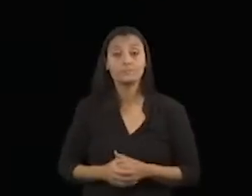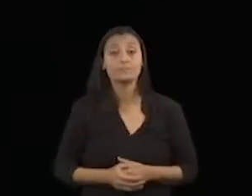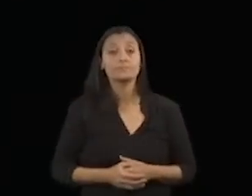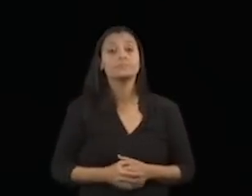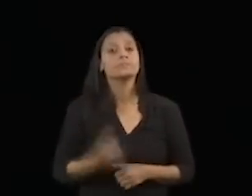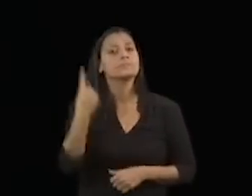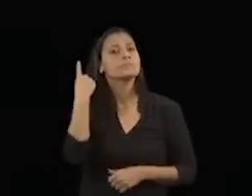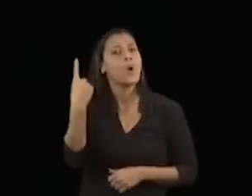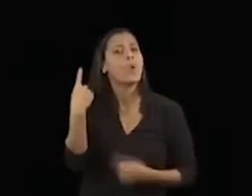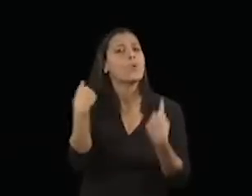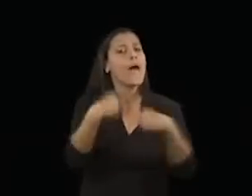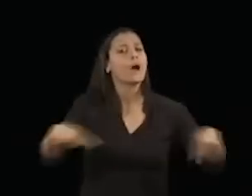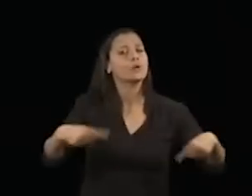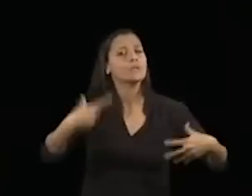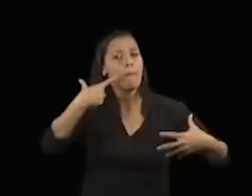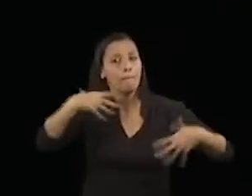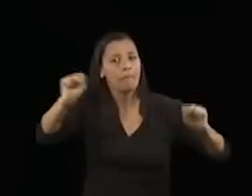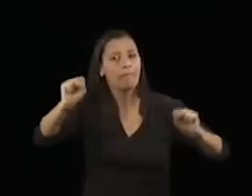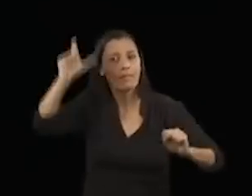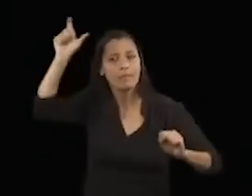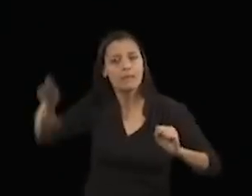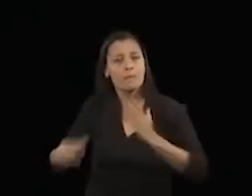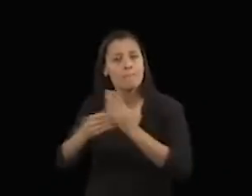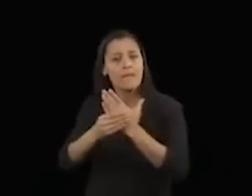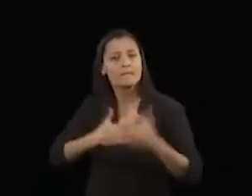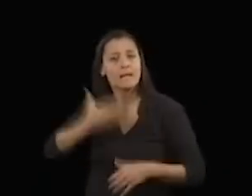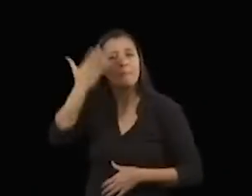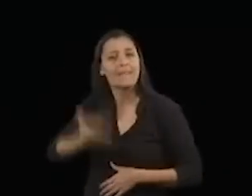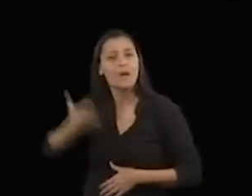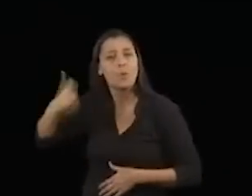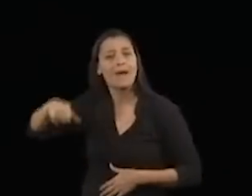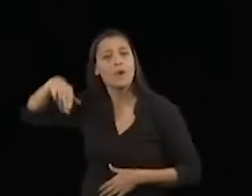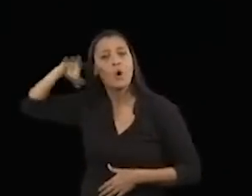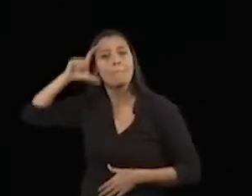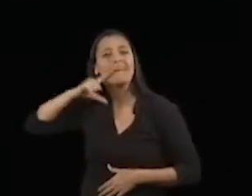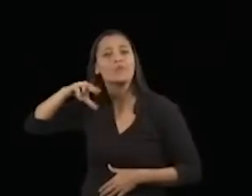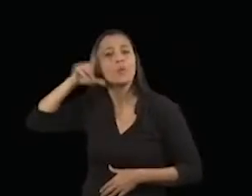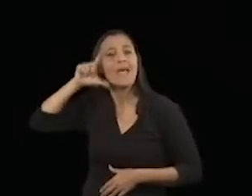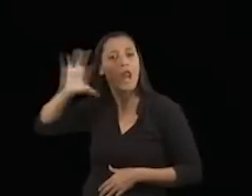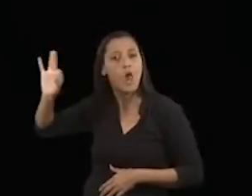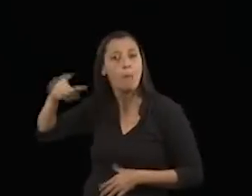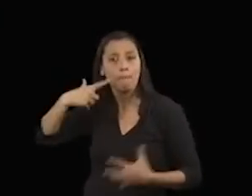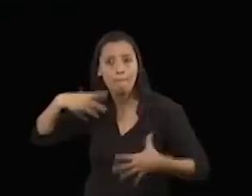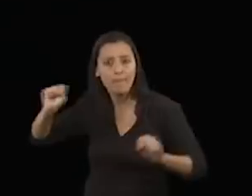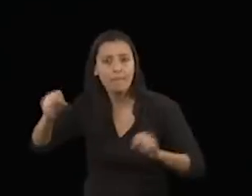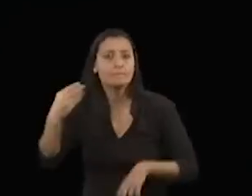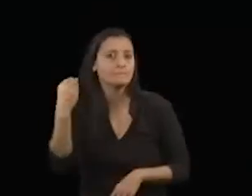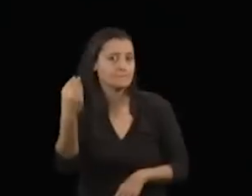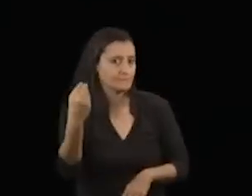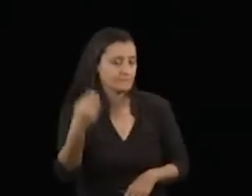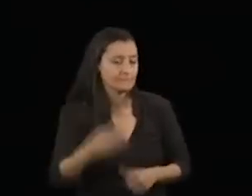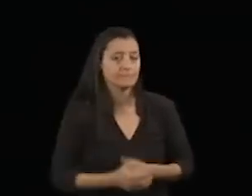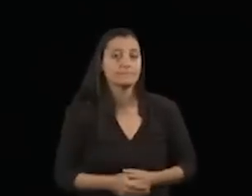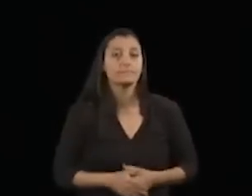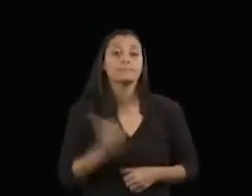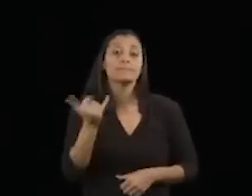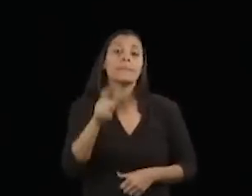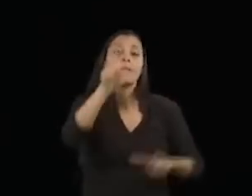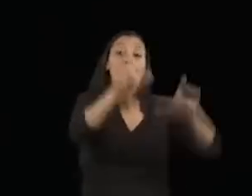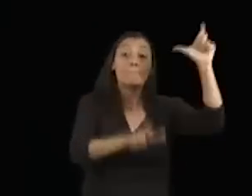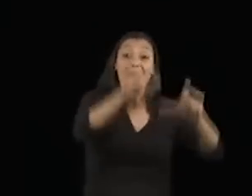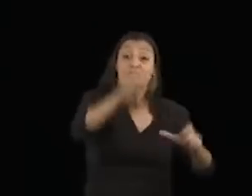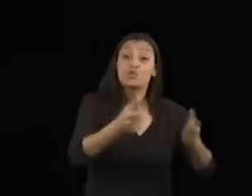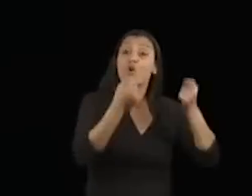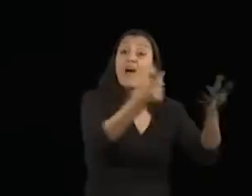Una de las cosas que descubre Petovelo y que se da cuenta es que si bien las personas que recibían los